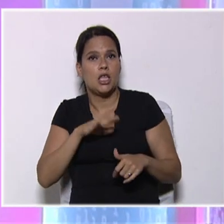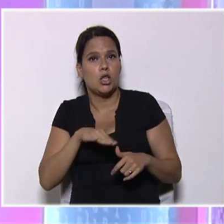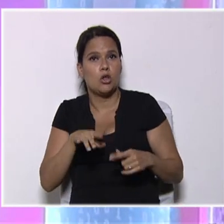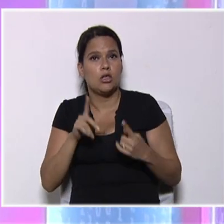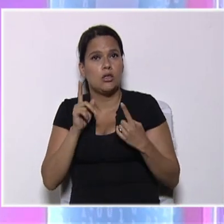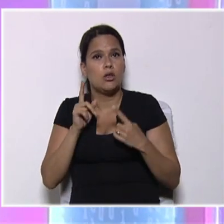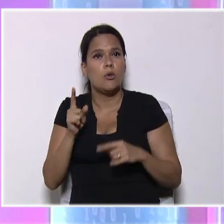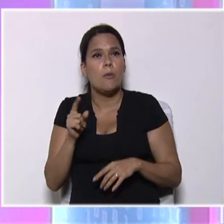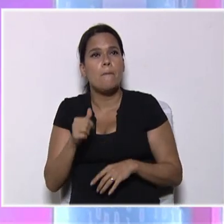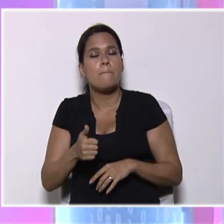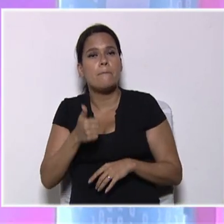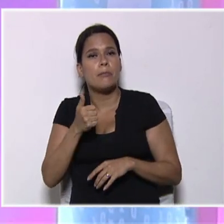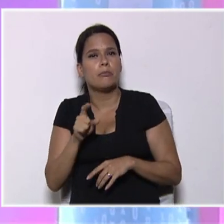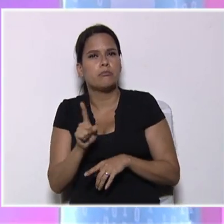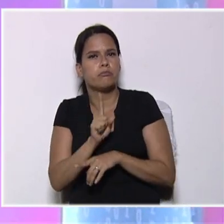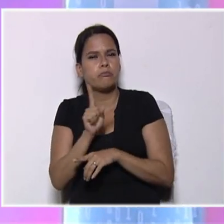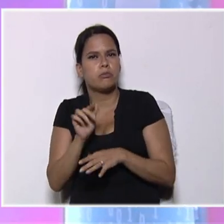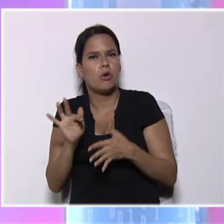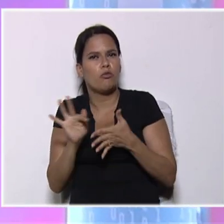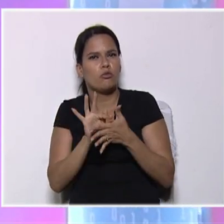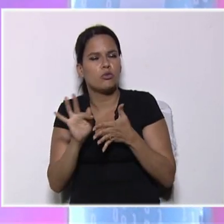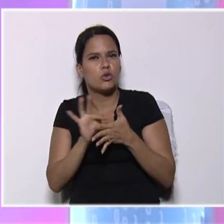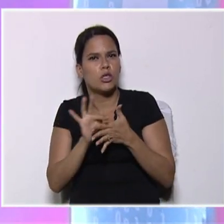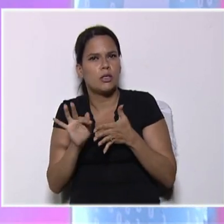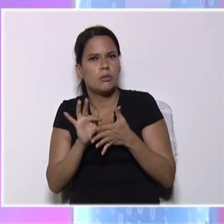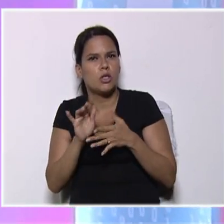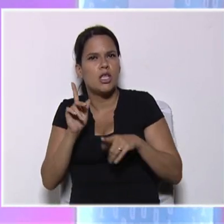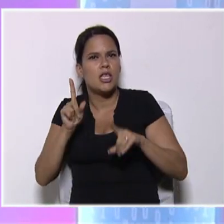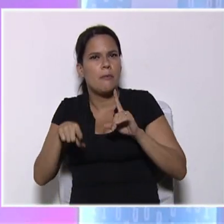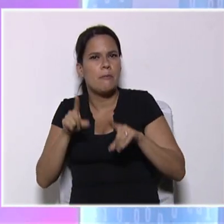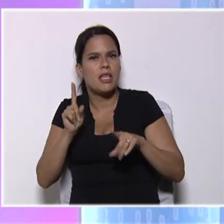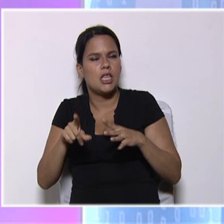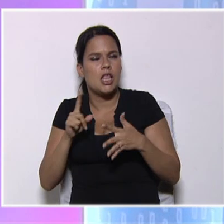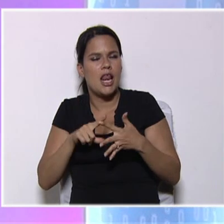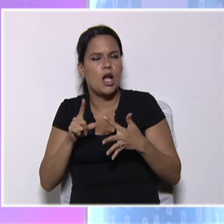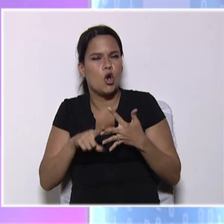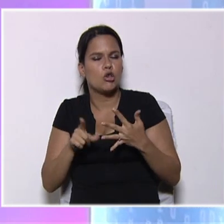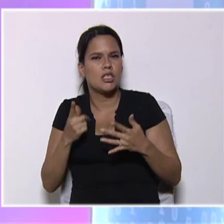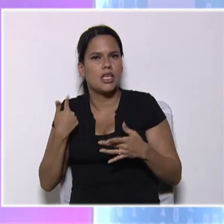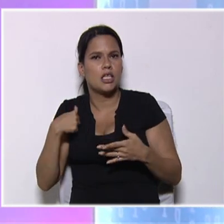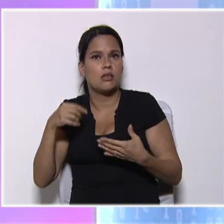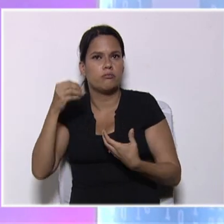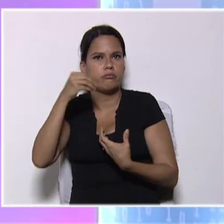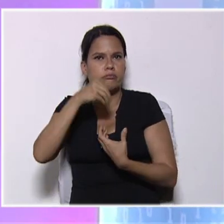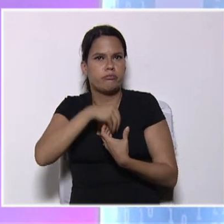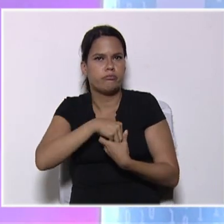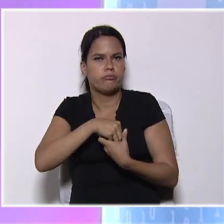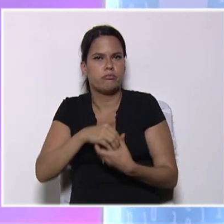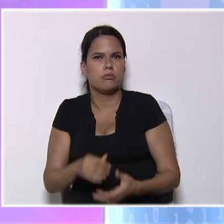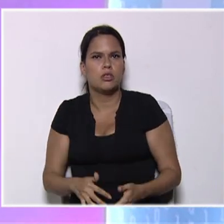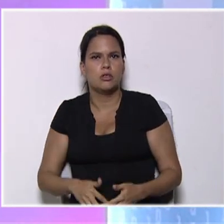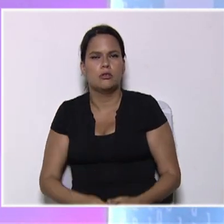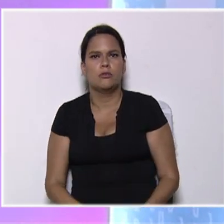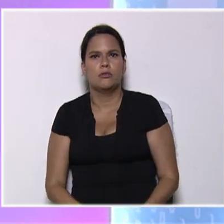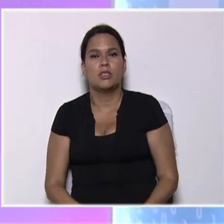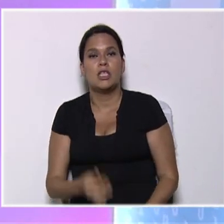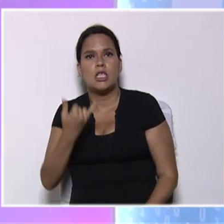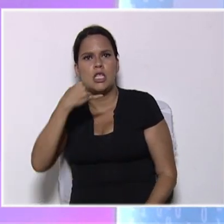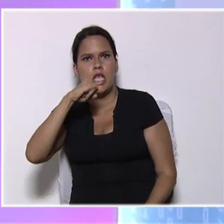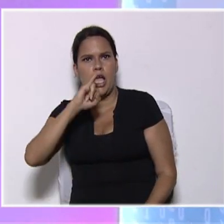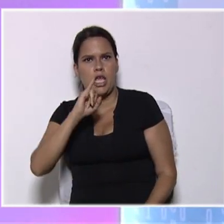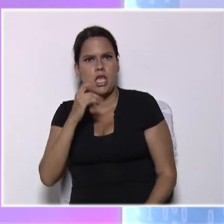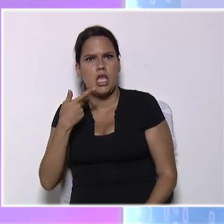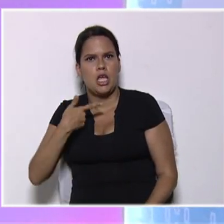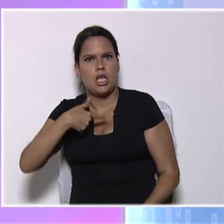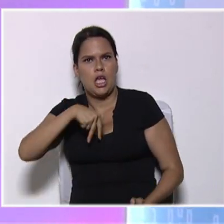de funcionamiento depende en gran medida de los componentes eléctricos y electrónicos que lo conforman. De allí que en